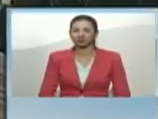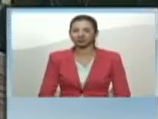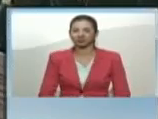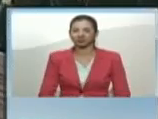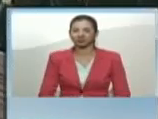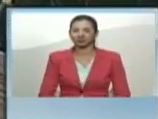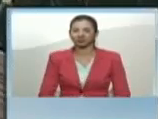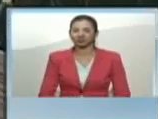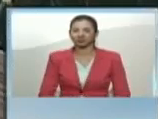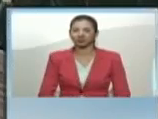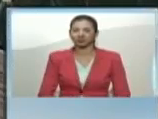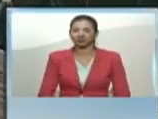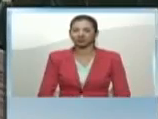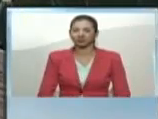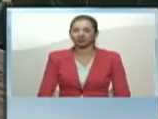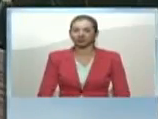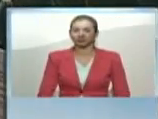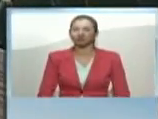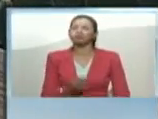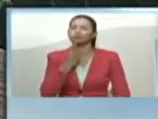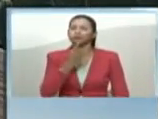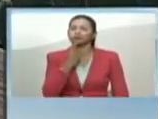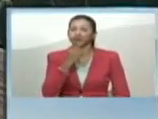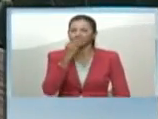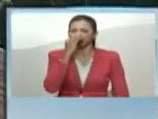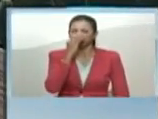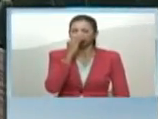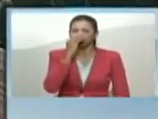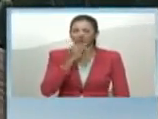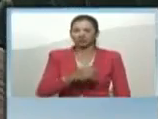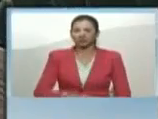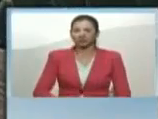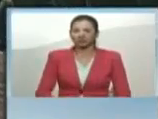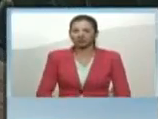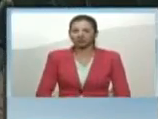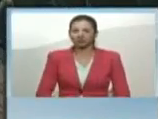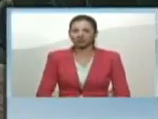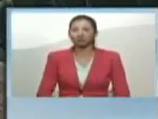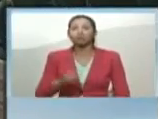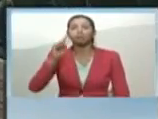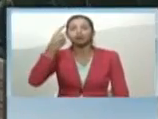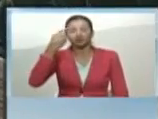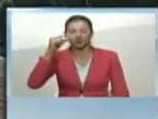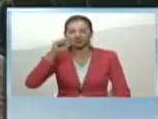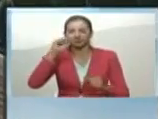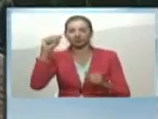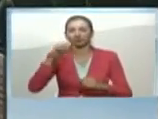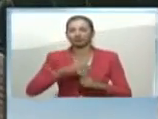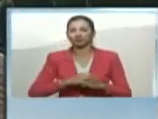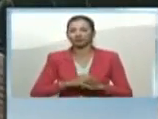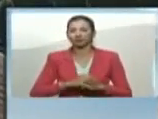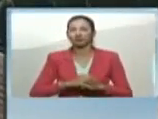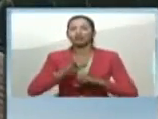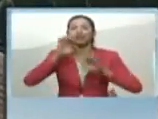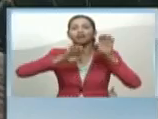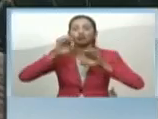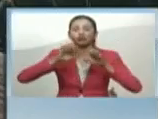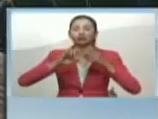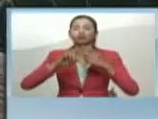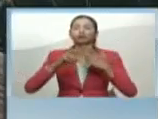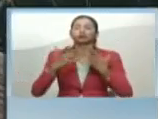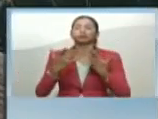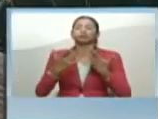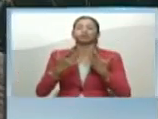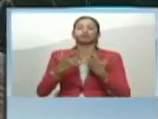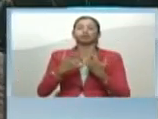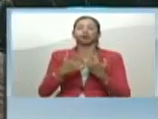Marielena. Miren lo que dice. El primer punto, utilizaron la metodología de revisión y se preguntan, ¿por